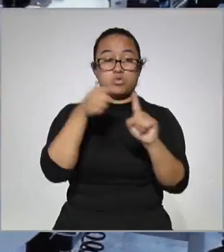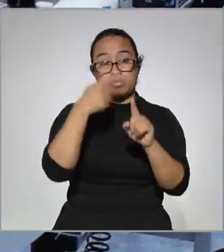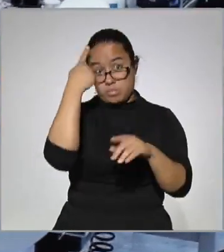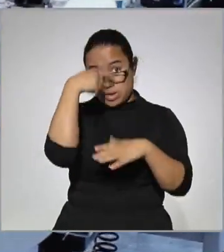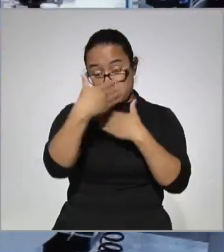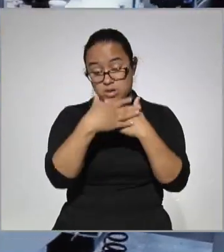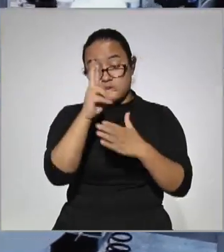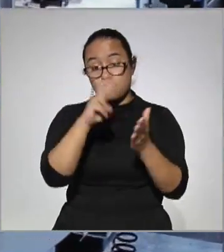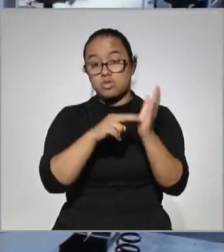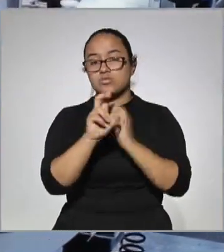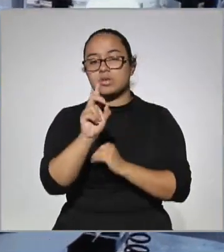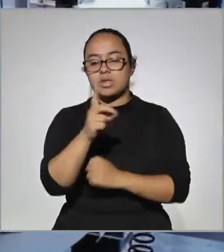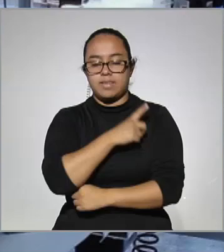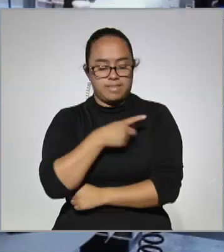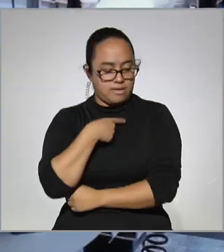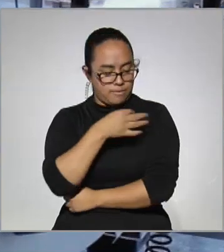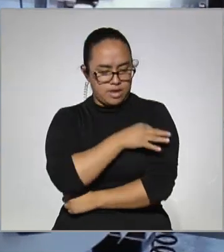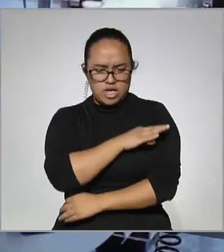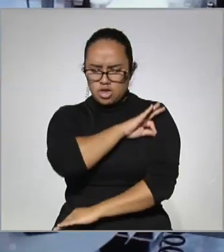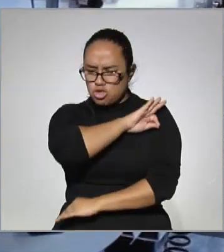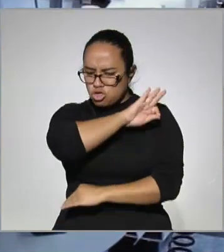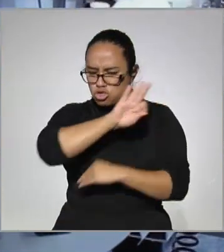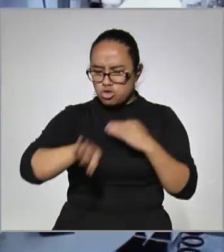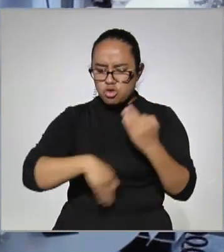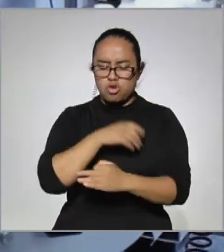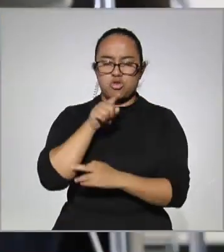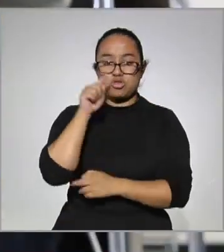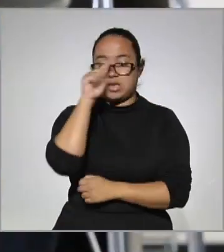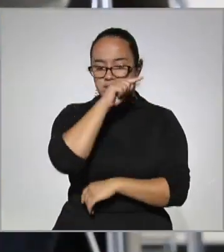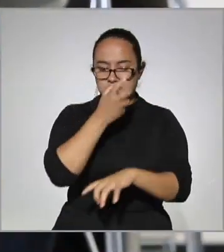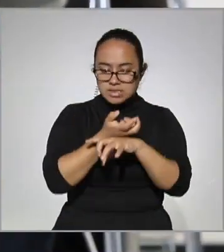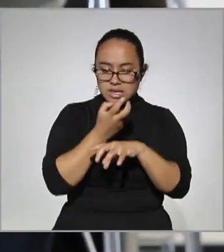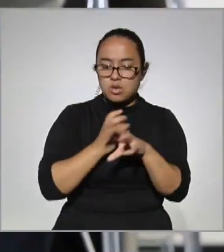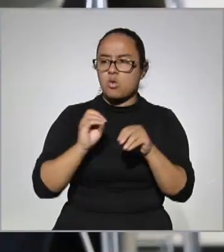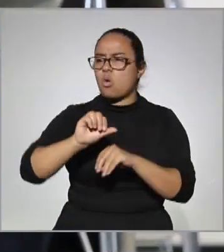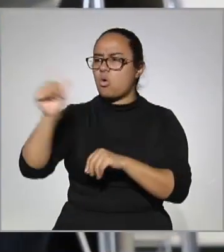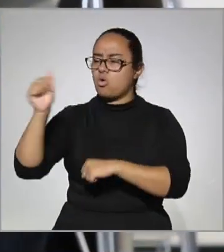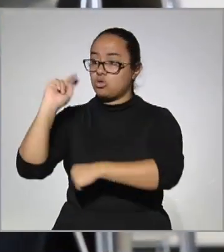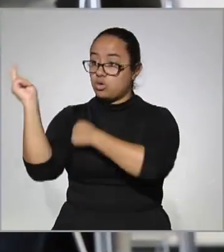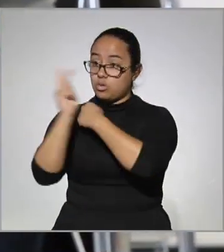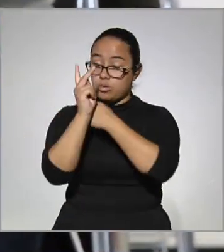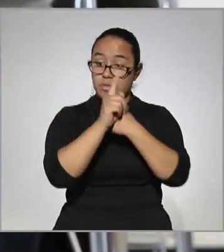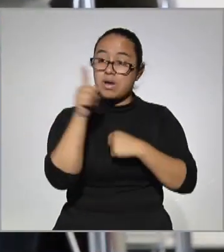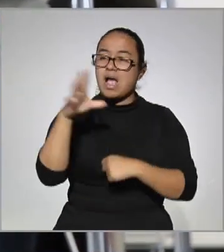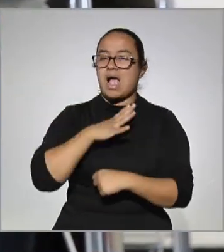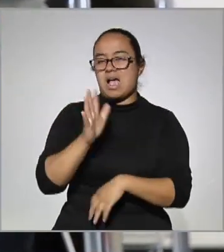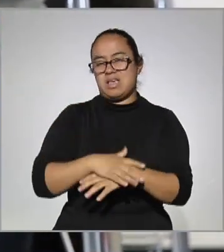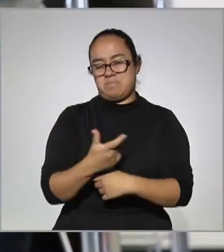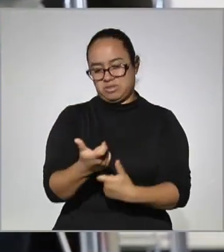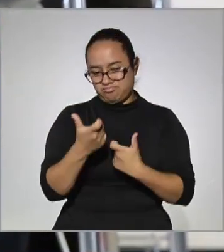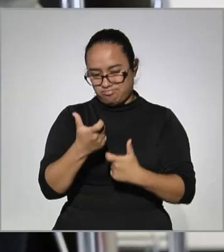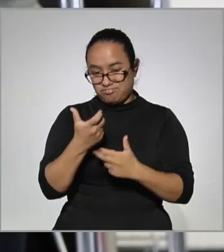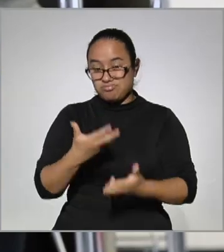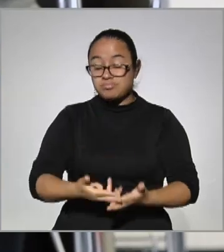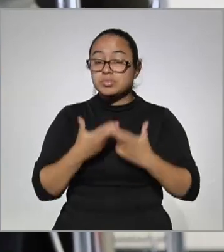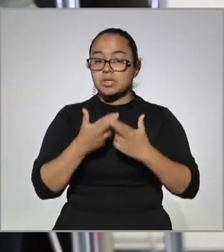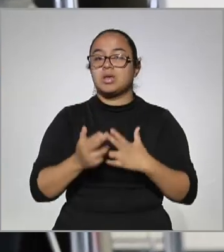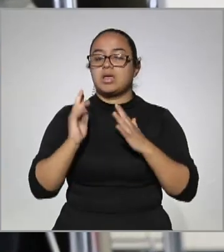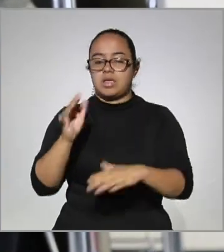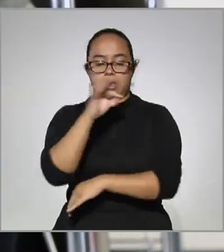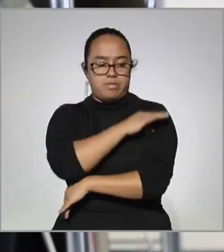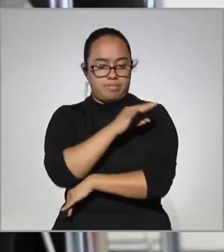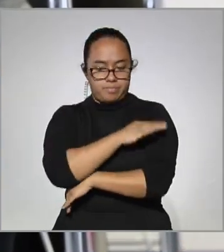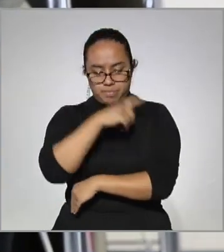2030 es que se haga una vacunación universal. En Estados Unidos o en algunos otros países con mayor poder adquisitivo, se está vacunando ya de